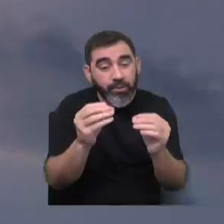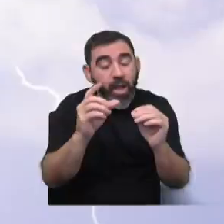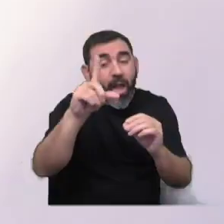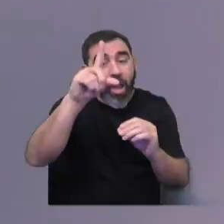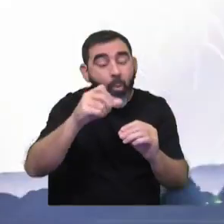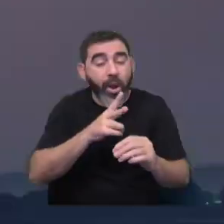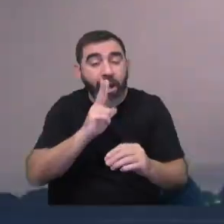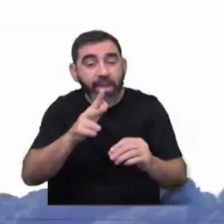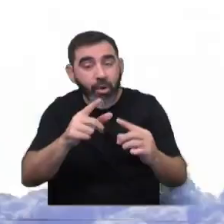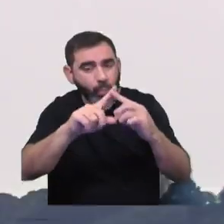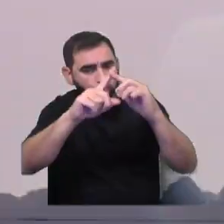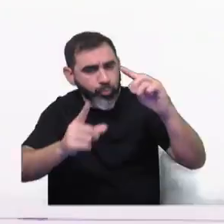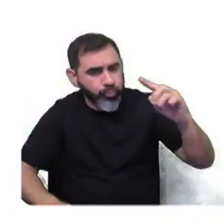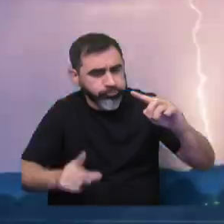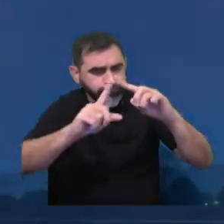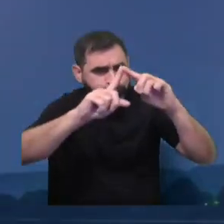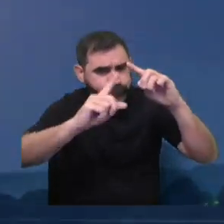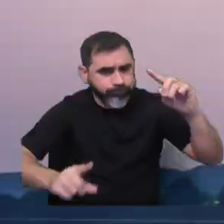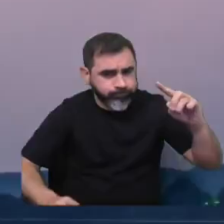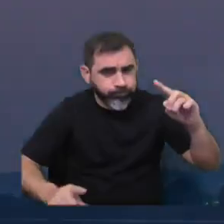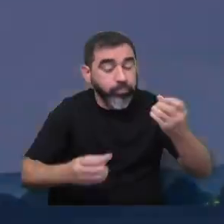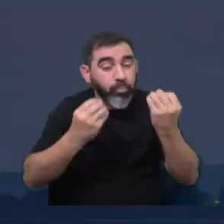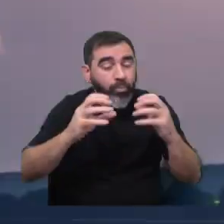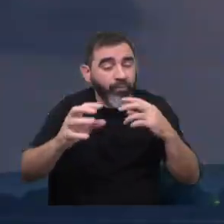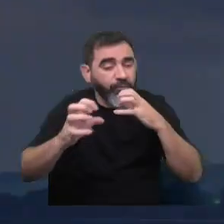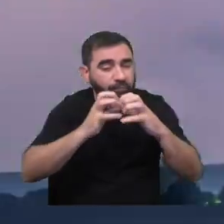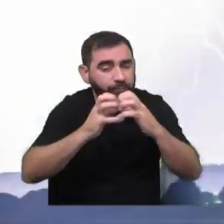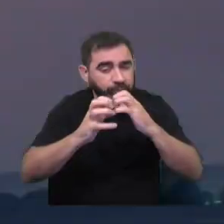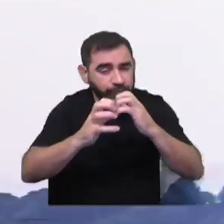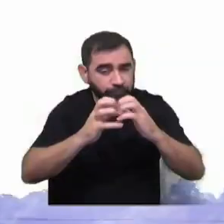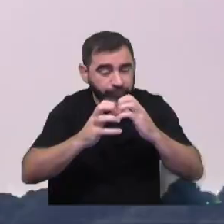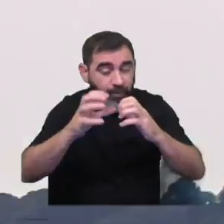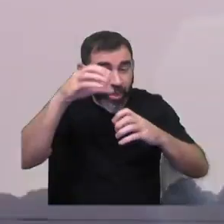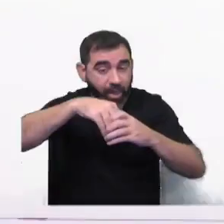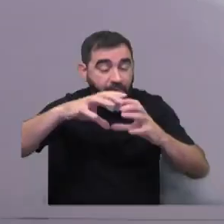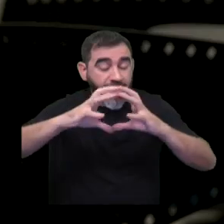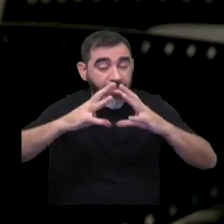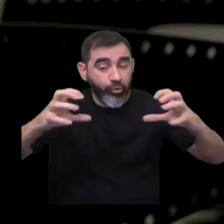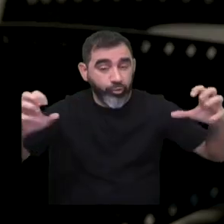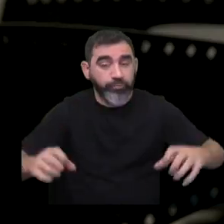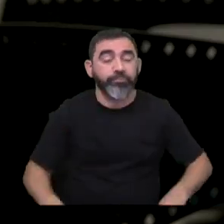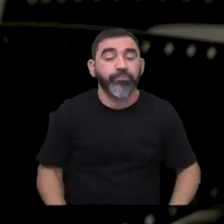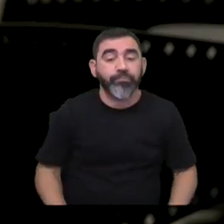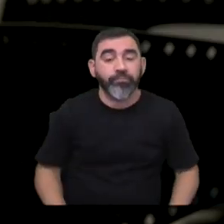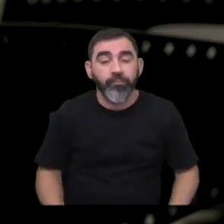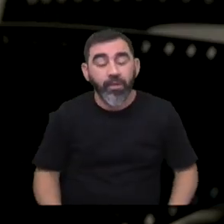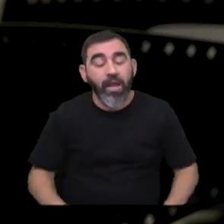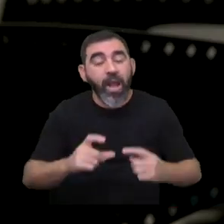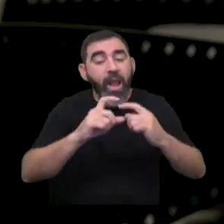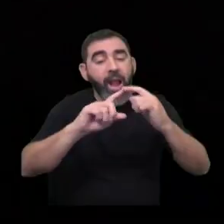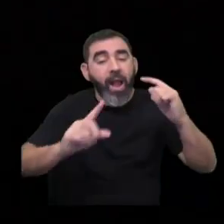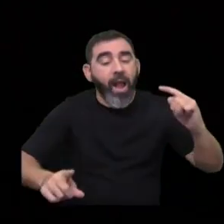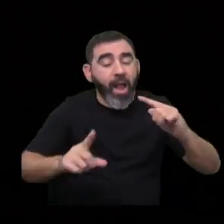y hielo se cargan eléctricamente debido a la fricción y colisión dentro de la nube. La carga eléctrica de un